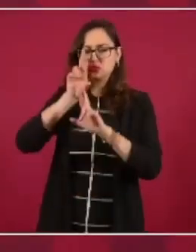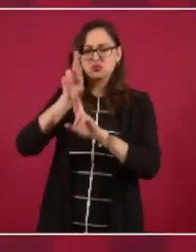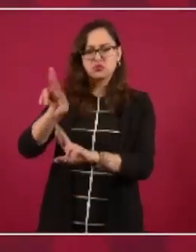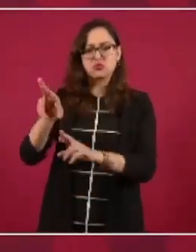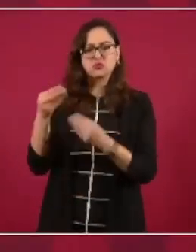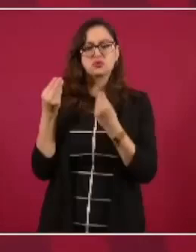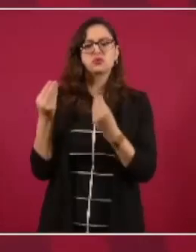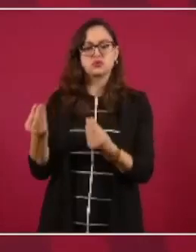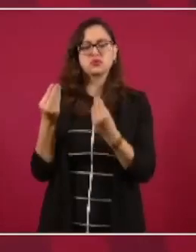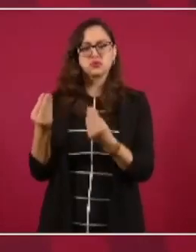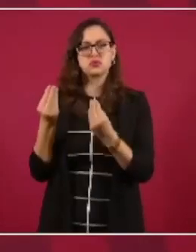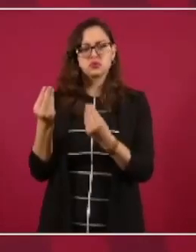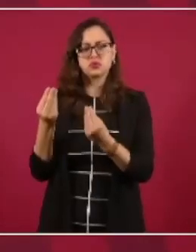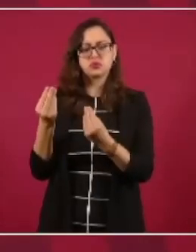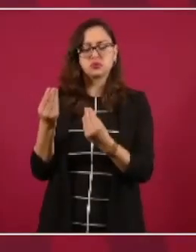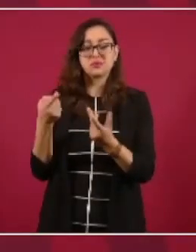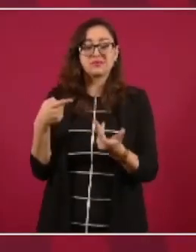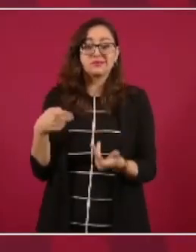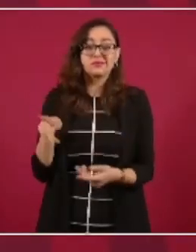siento yo